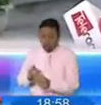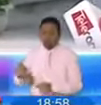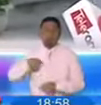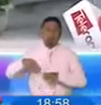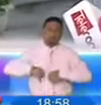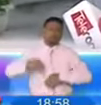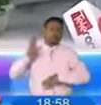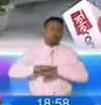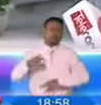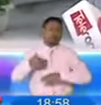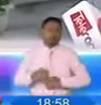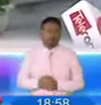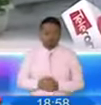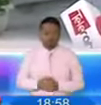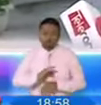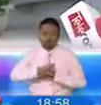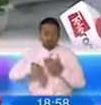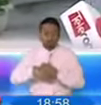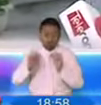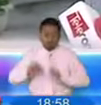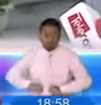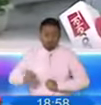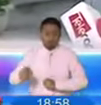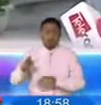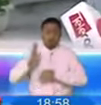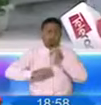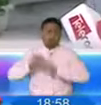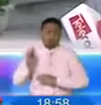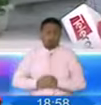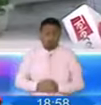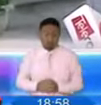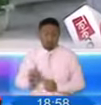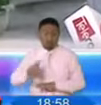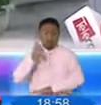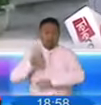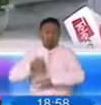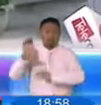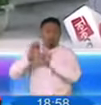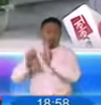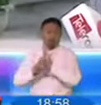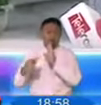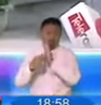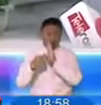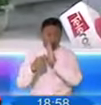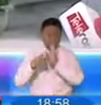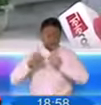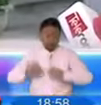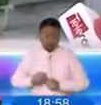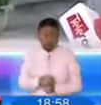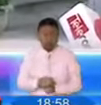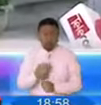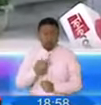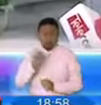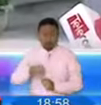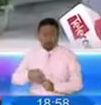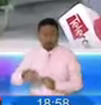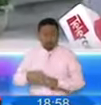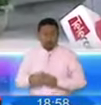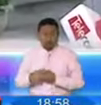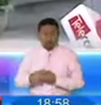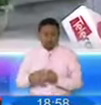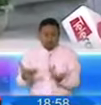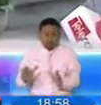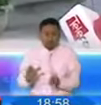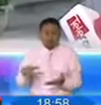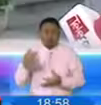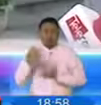Toda persona tiene derecho a la presunción de inocencia. Ese es un mandato constitucional y por lo tanto no se puede partir de un prejuicio o